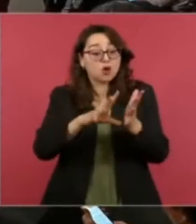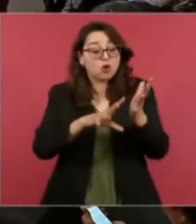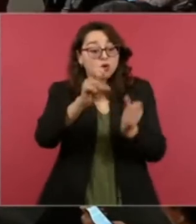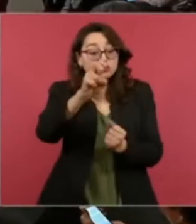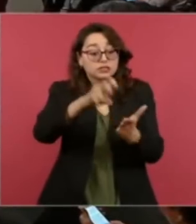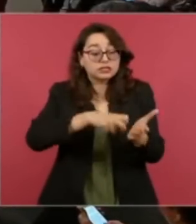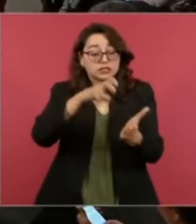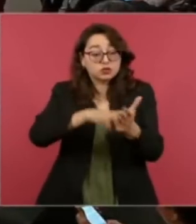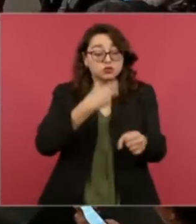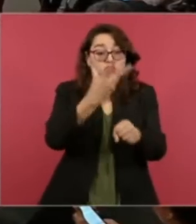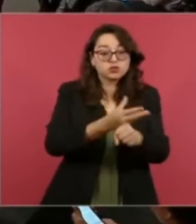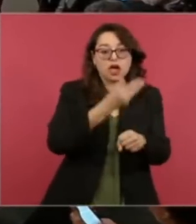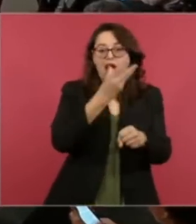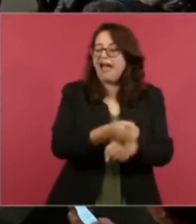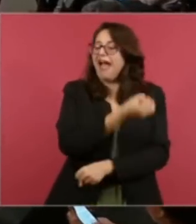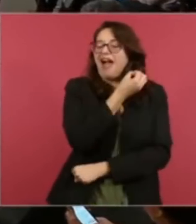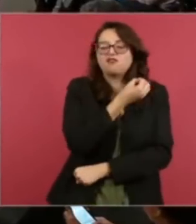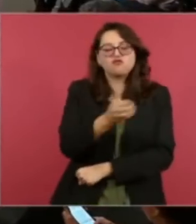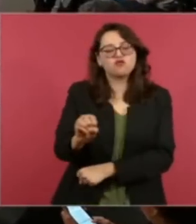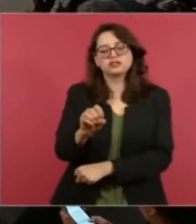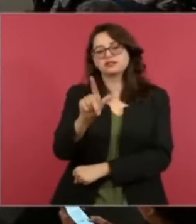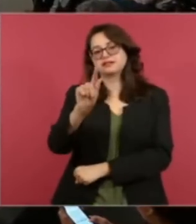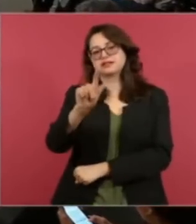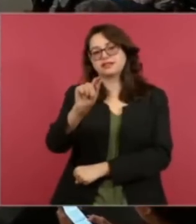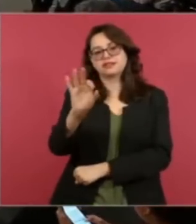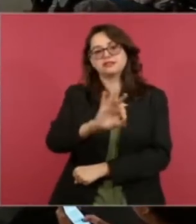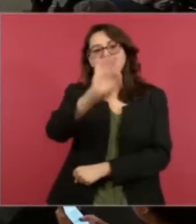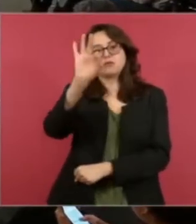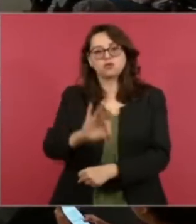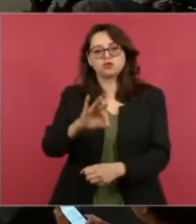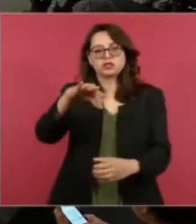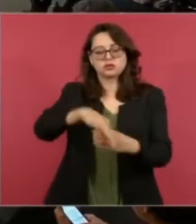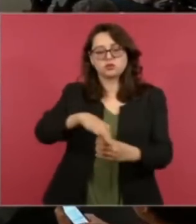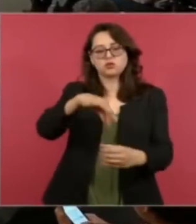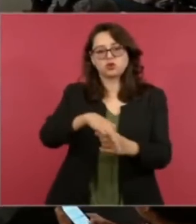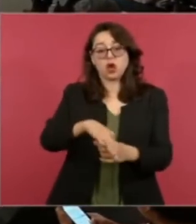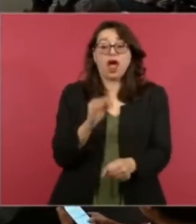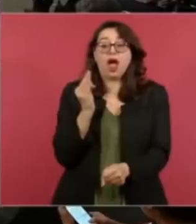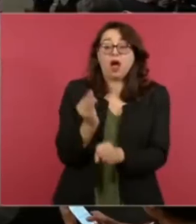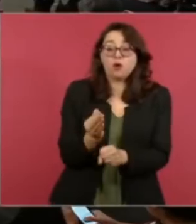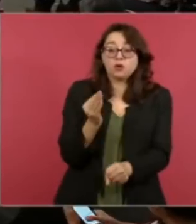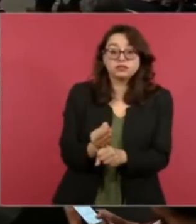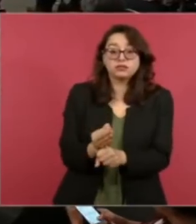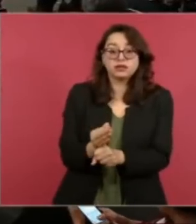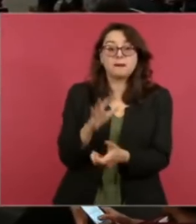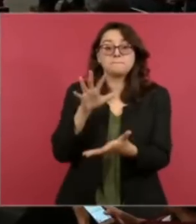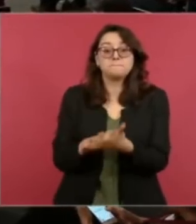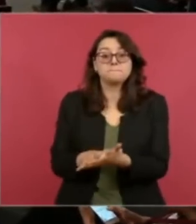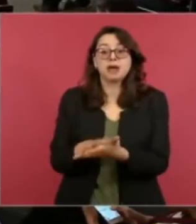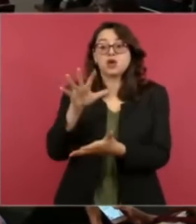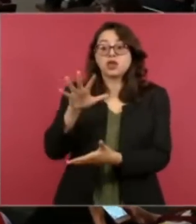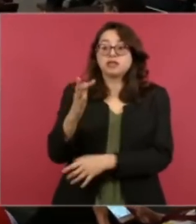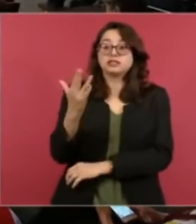para llevar a cabo una reforma constitucional. Sí hay mayoría, pero es simple, es la mitad